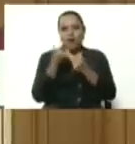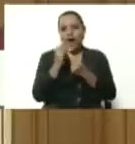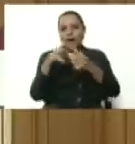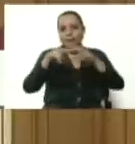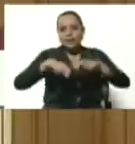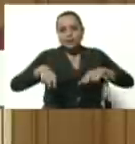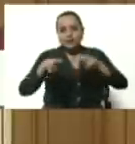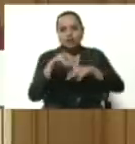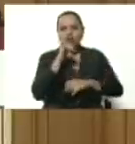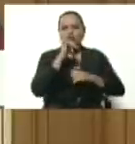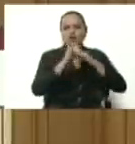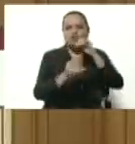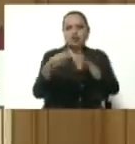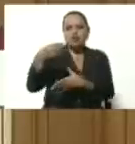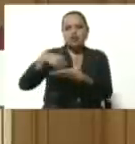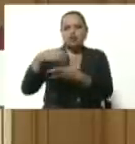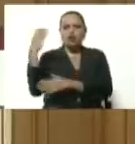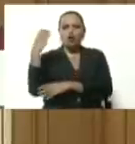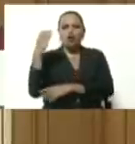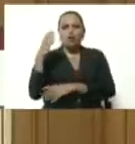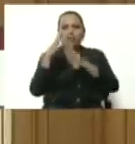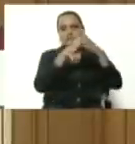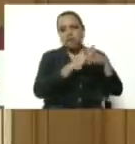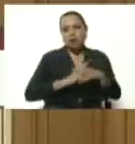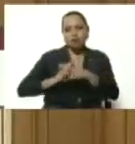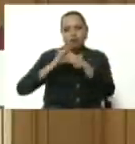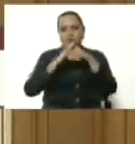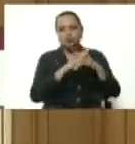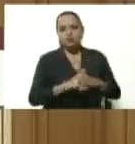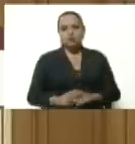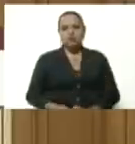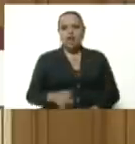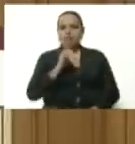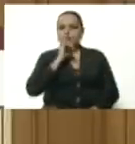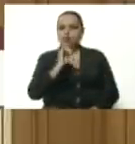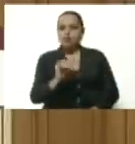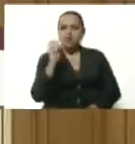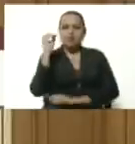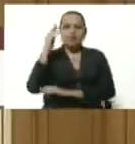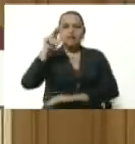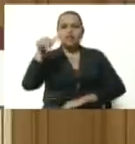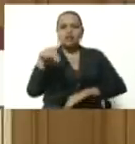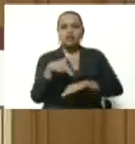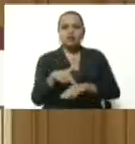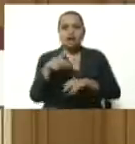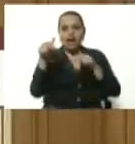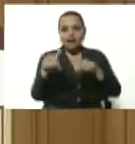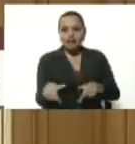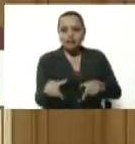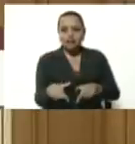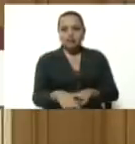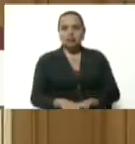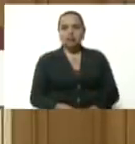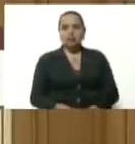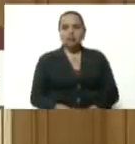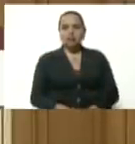hay denuncias en Colombia, hay denuncias en Estados Unidos, hay denuncias en la Asamblea Nacional, aquí en el hemiciclo de al